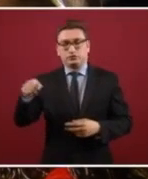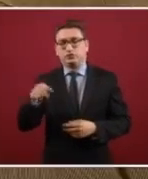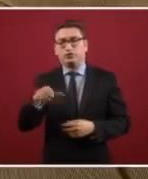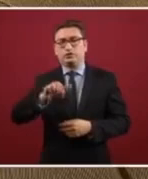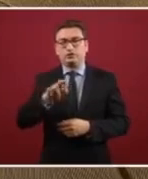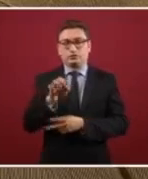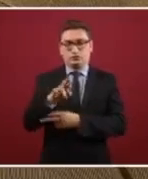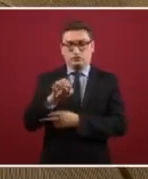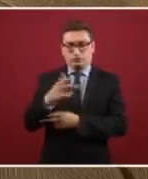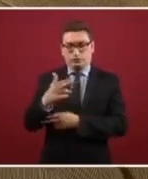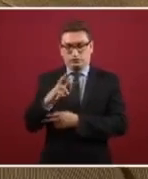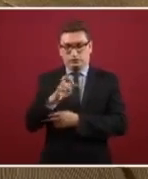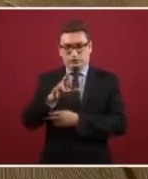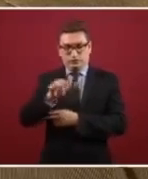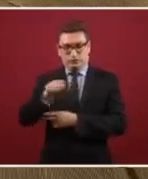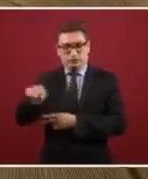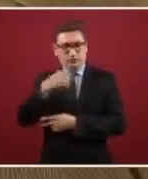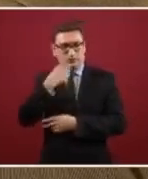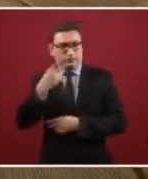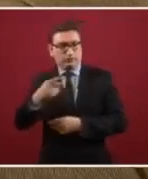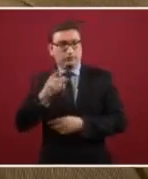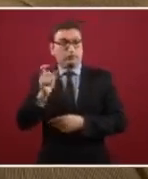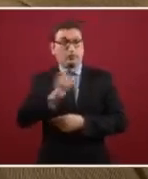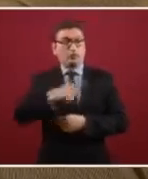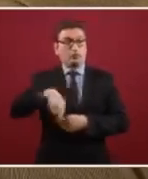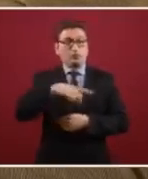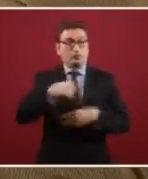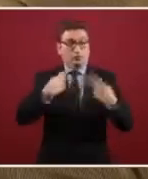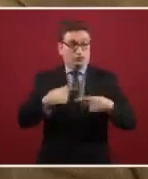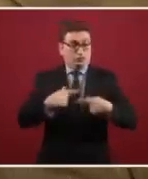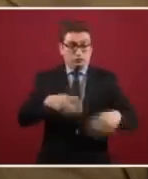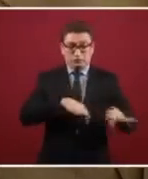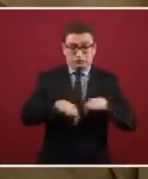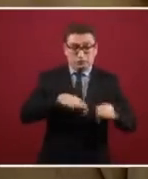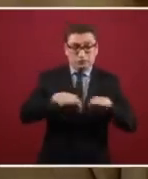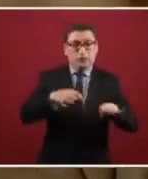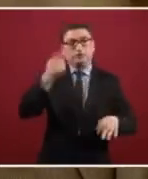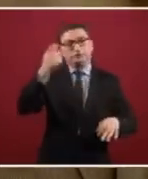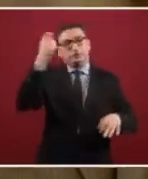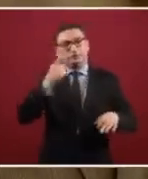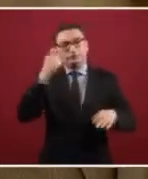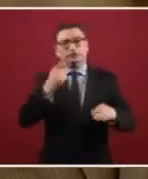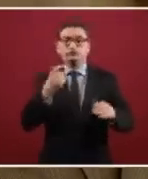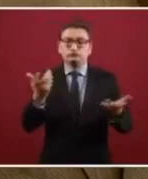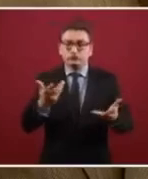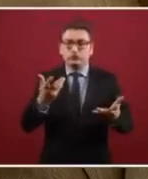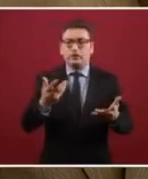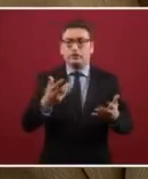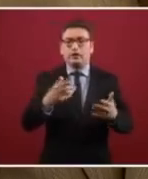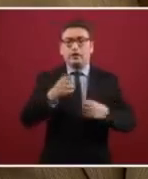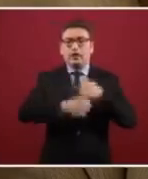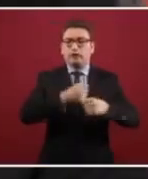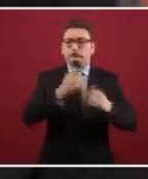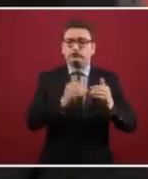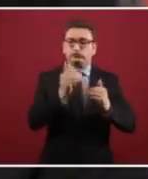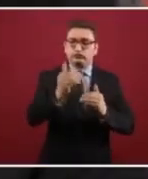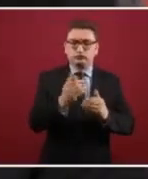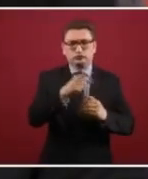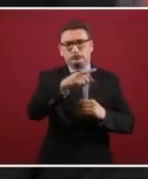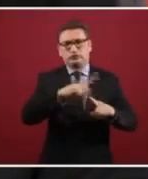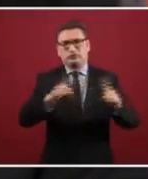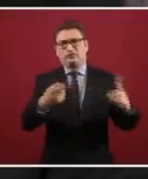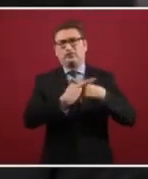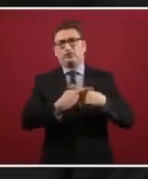la vacante que dejó con la renuncia el magistrado eduardo medina-mora en la suprema corte de justicia de la nación ésta se ocupará por gente